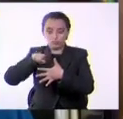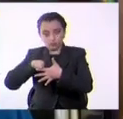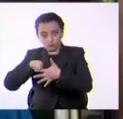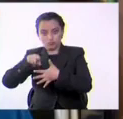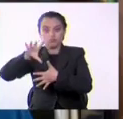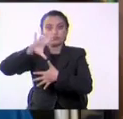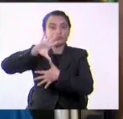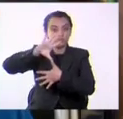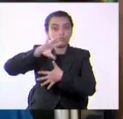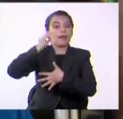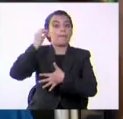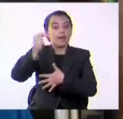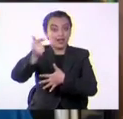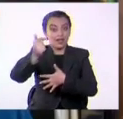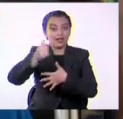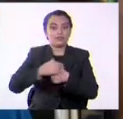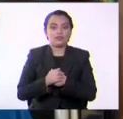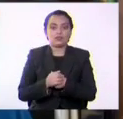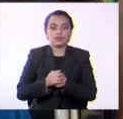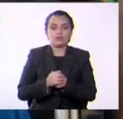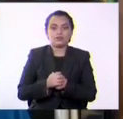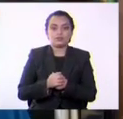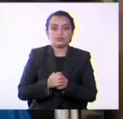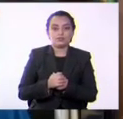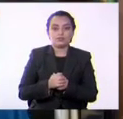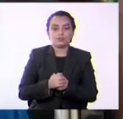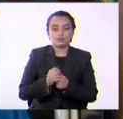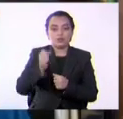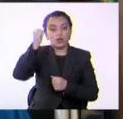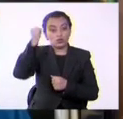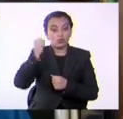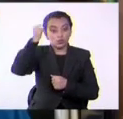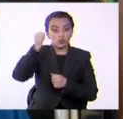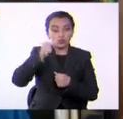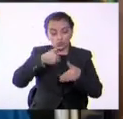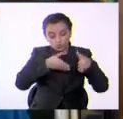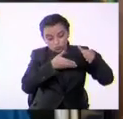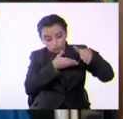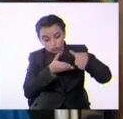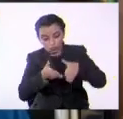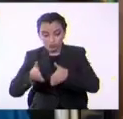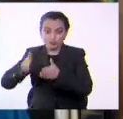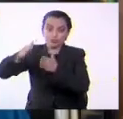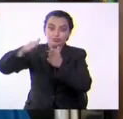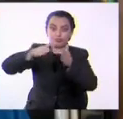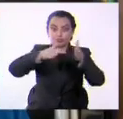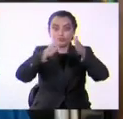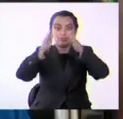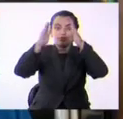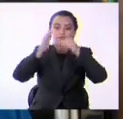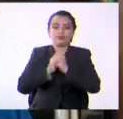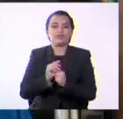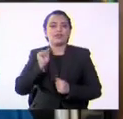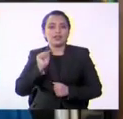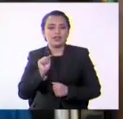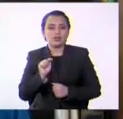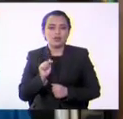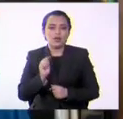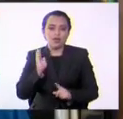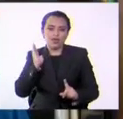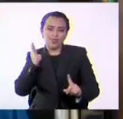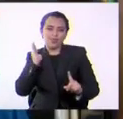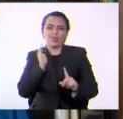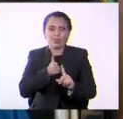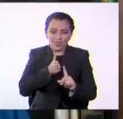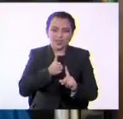manera más ágil, una red de trenes de alta velocidad y autopistas. Bueno, todo esto va a tener impactos en el medio ambiente y va a